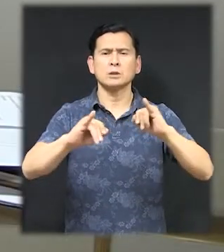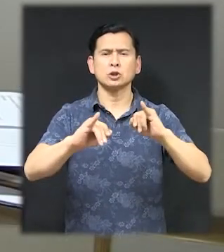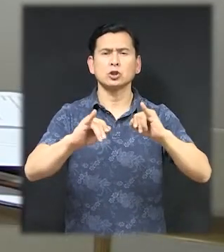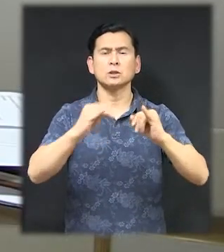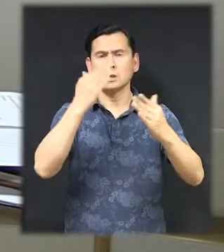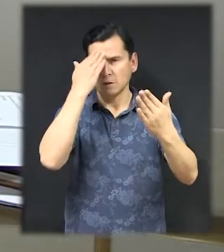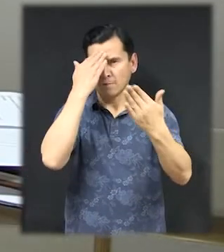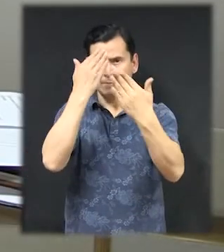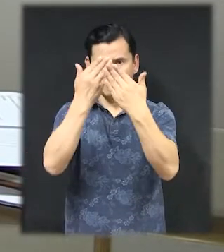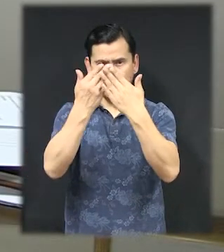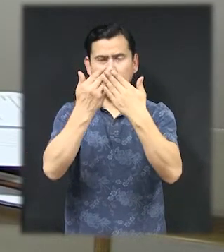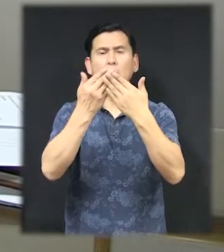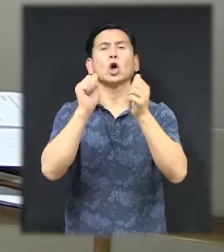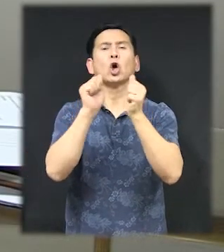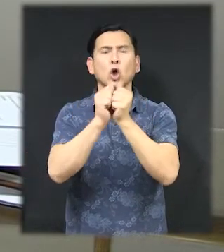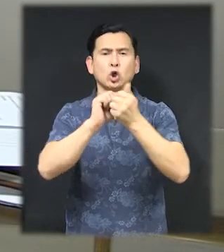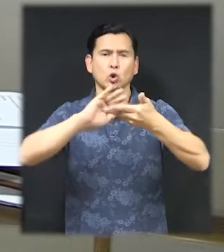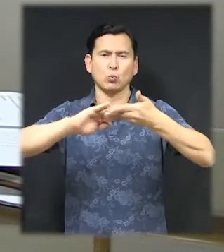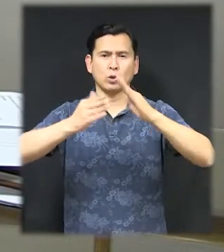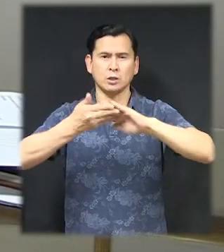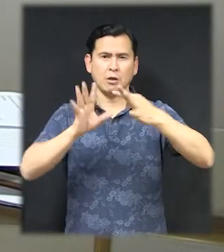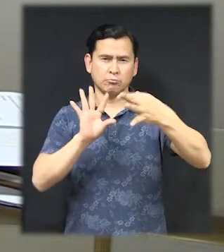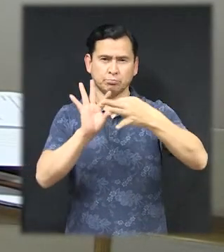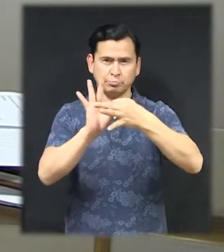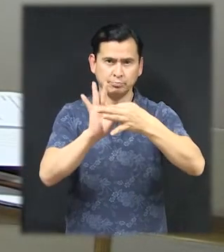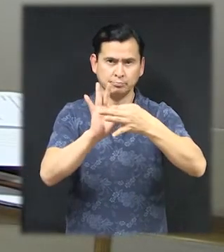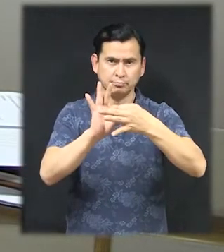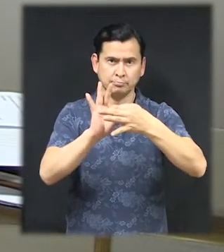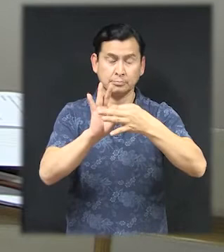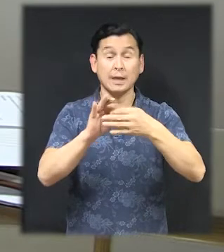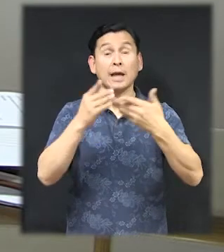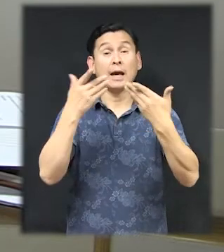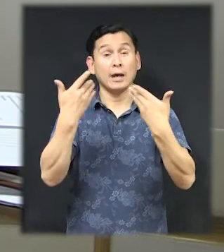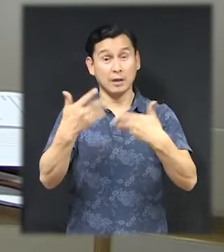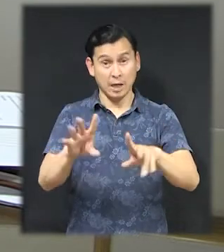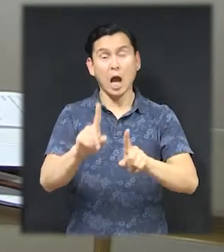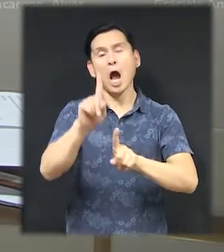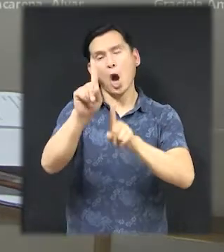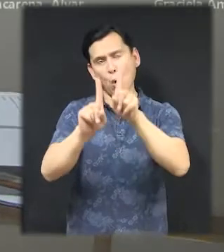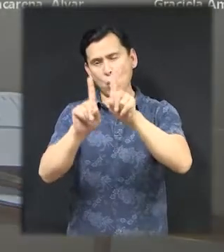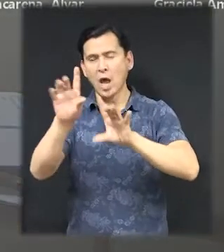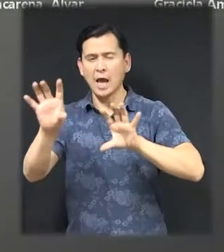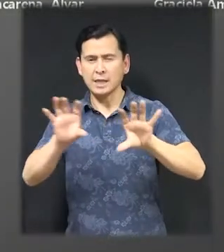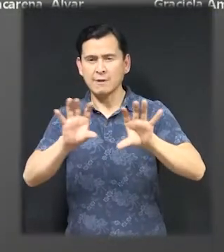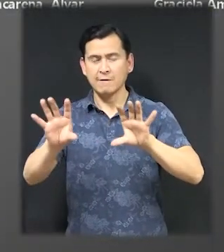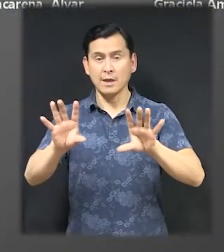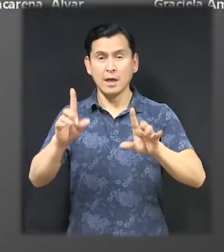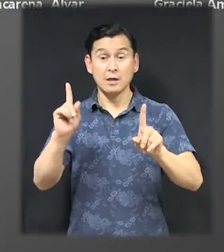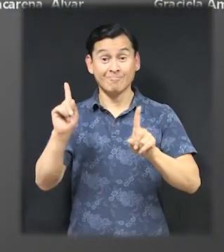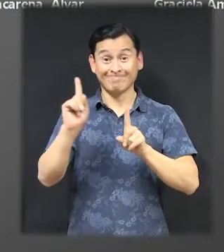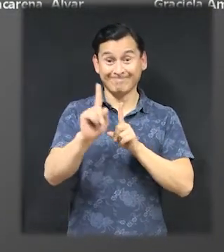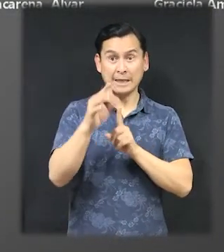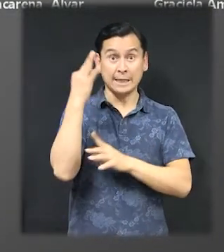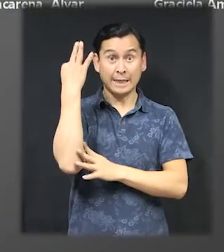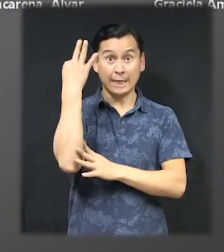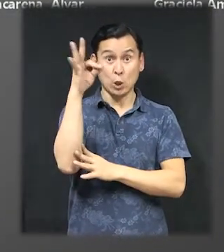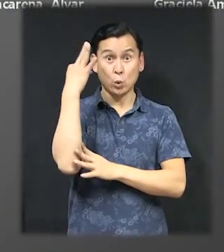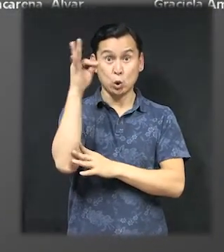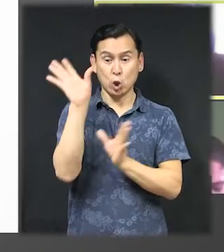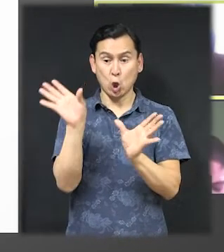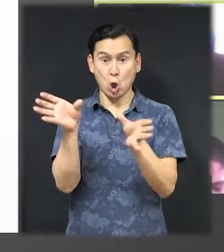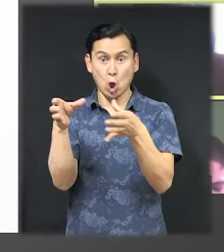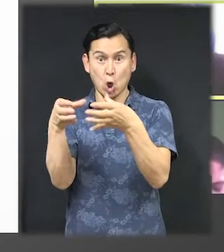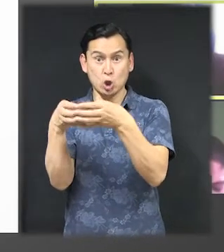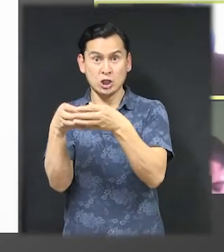año que se sustentó fundamentalmente en reuniones del Consejo de Desarrollo y de todas sus organizaciones a través